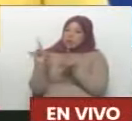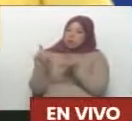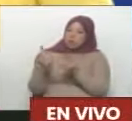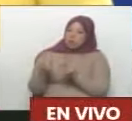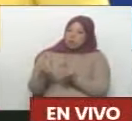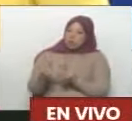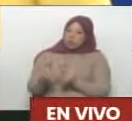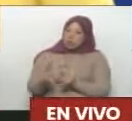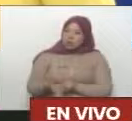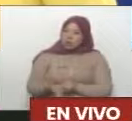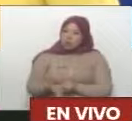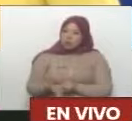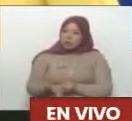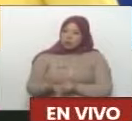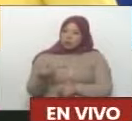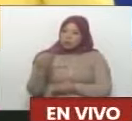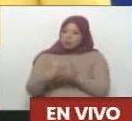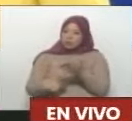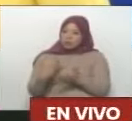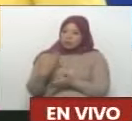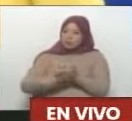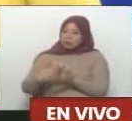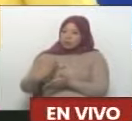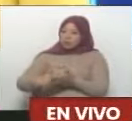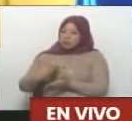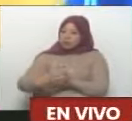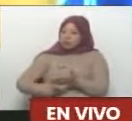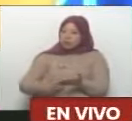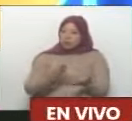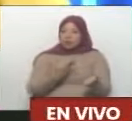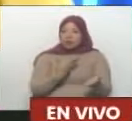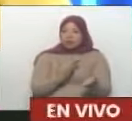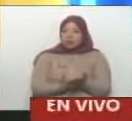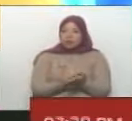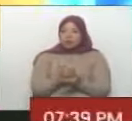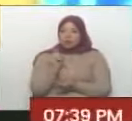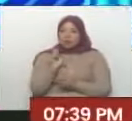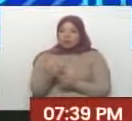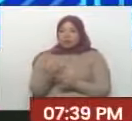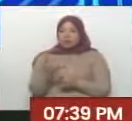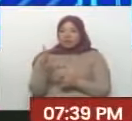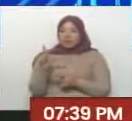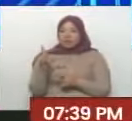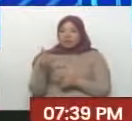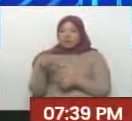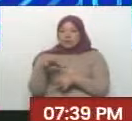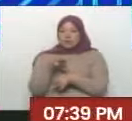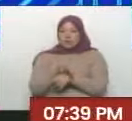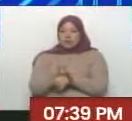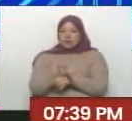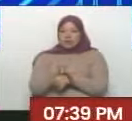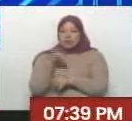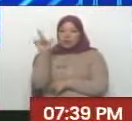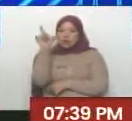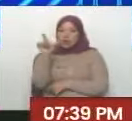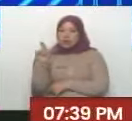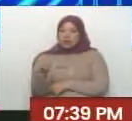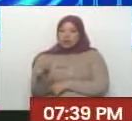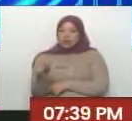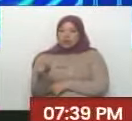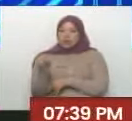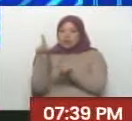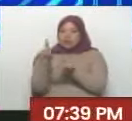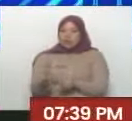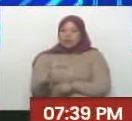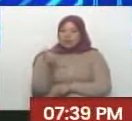cantidad de carpetas que usted llevó. El fajo, así. Sí, y él mostró ante los medios una pulsera que tenía de Guyana. Dice, esta es la prueba,